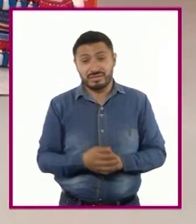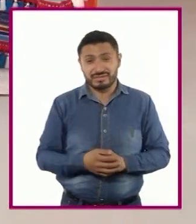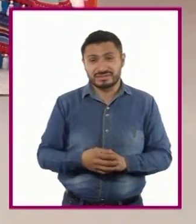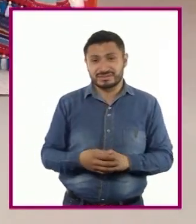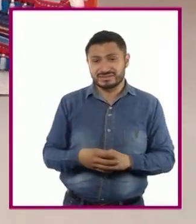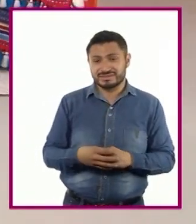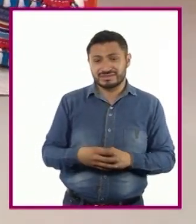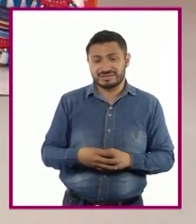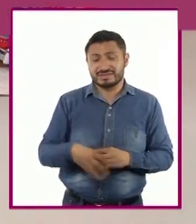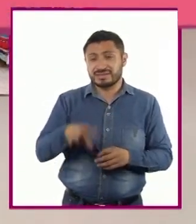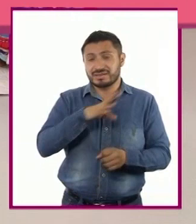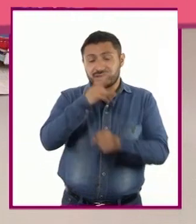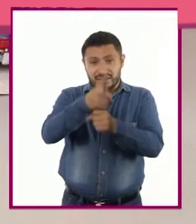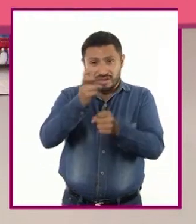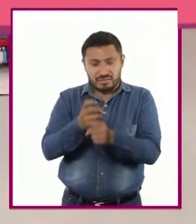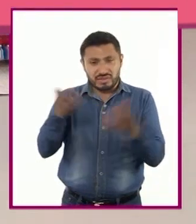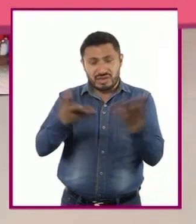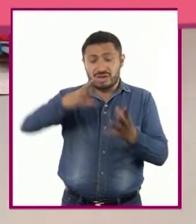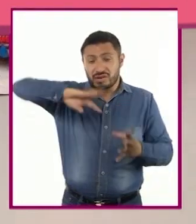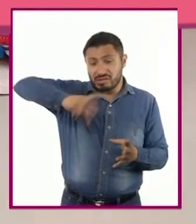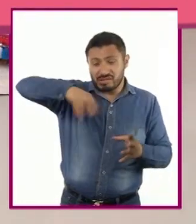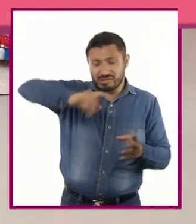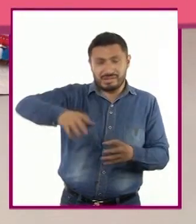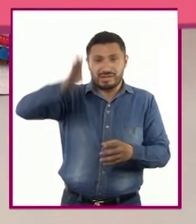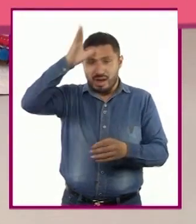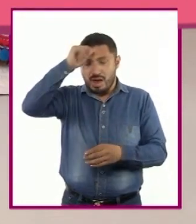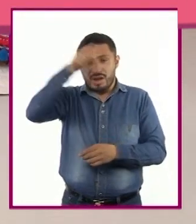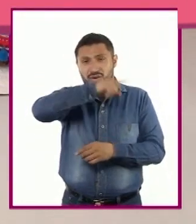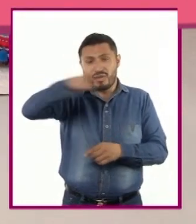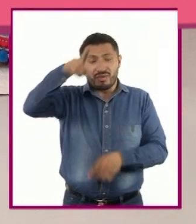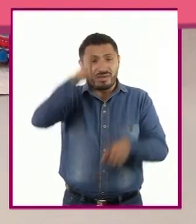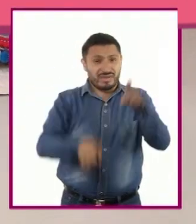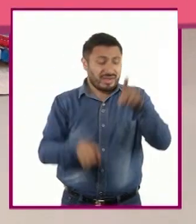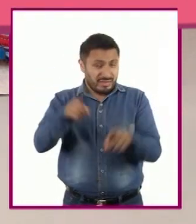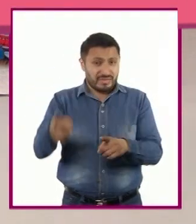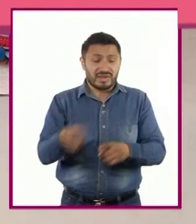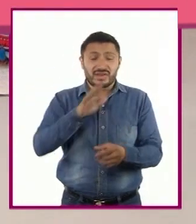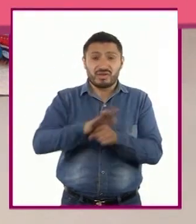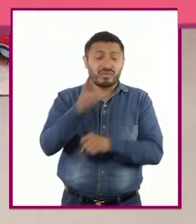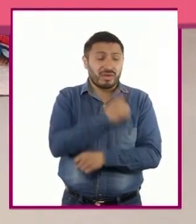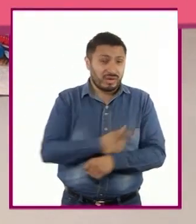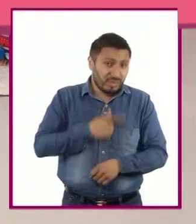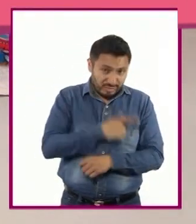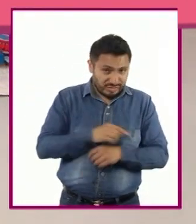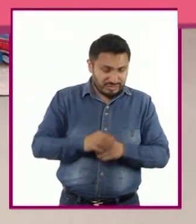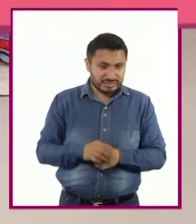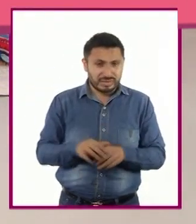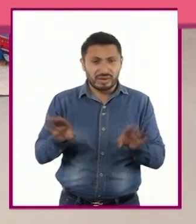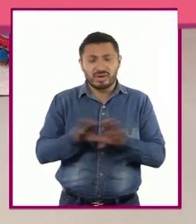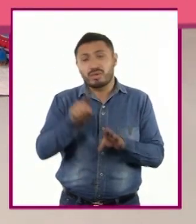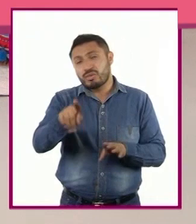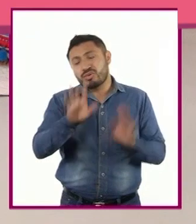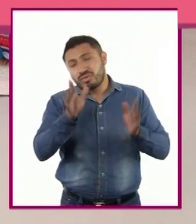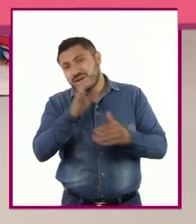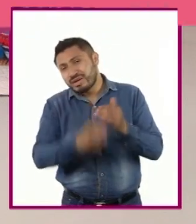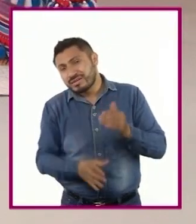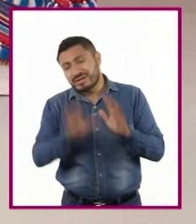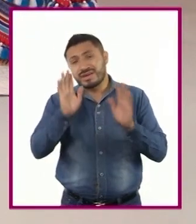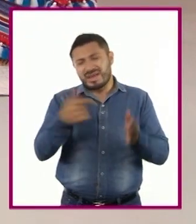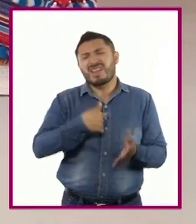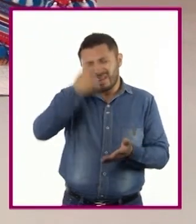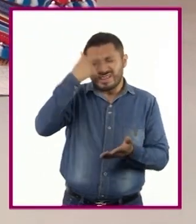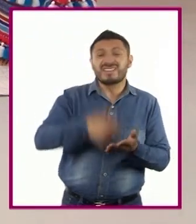Les podemos invitar a que hagan su pirinola, ¿no? Sí. De acuerdo a sus gustos también. ¿Cómo vas, Manuel? ¿Ya acabaste? Ya. Yo creo